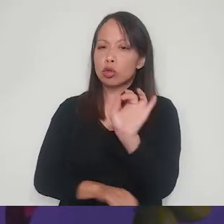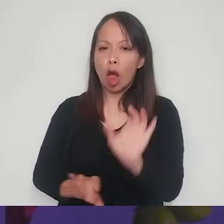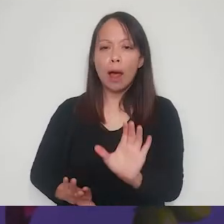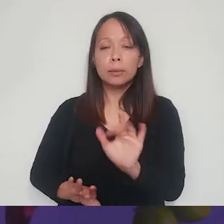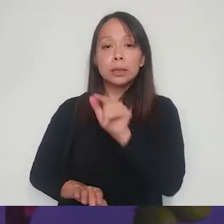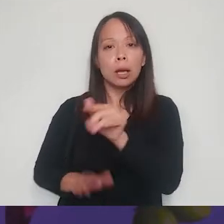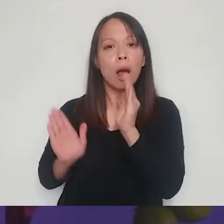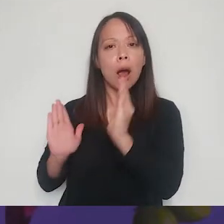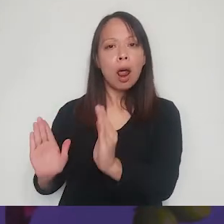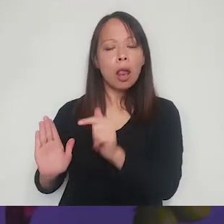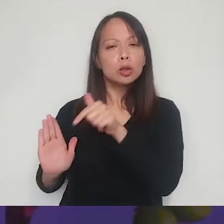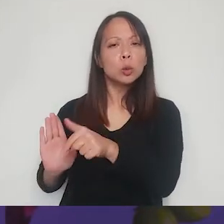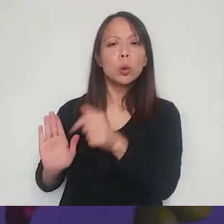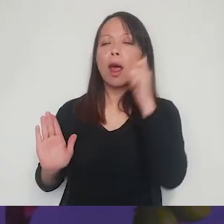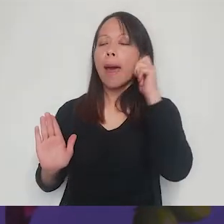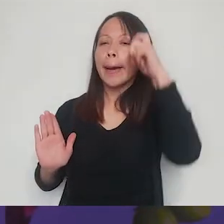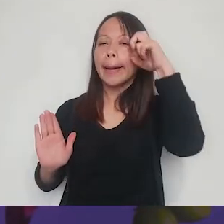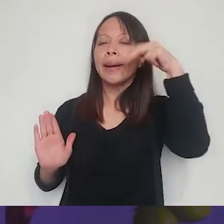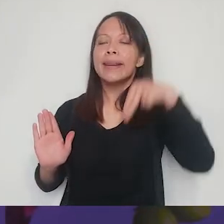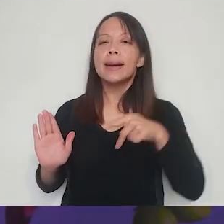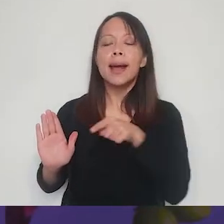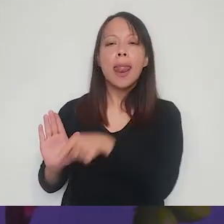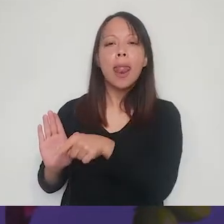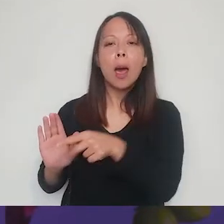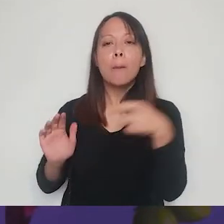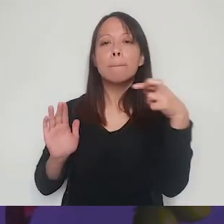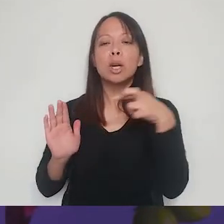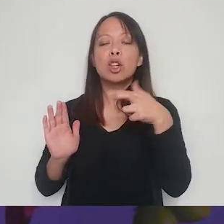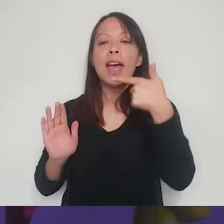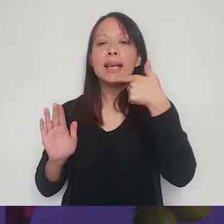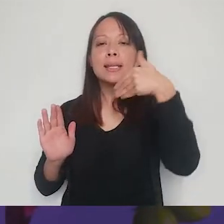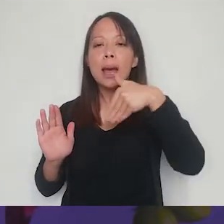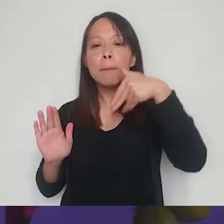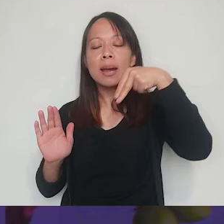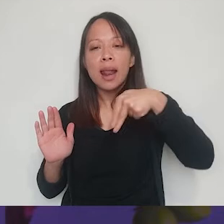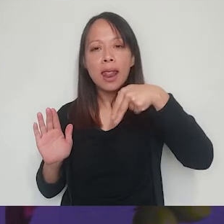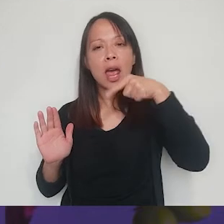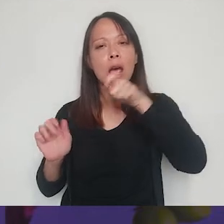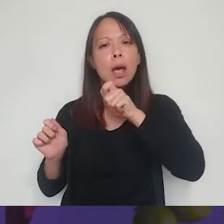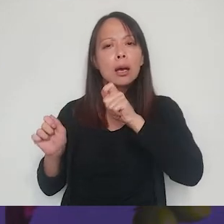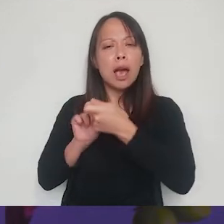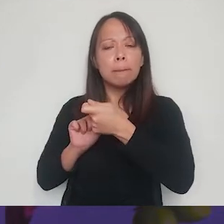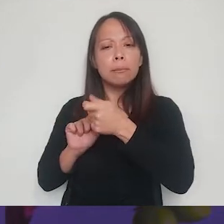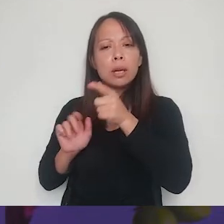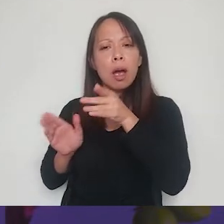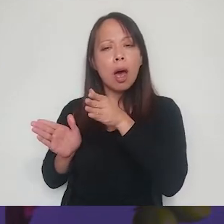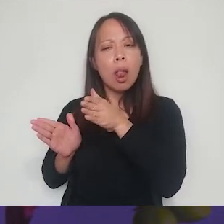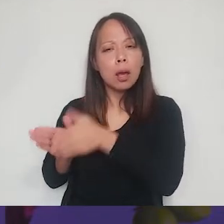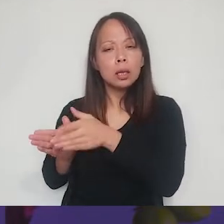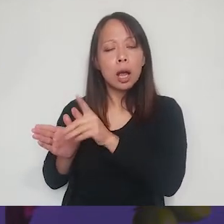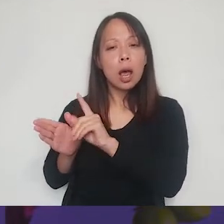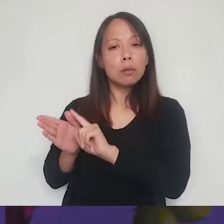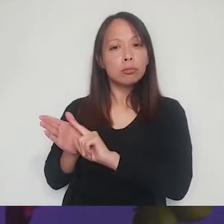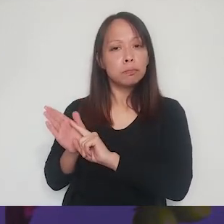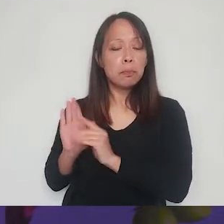inyección subcutánea. En estos ratones hay un solo gen para la proteína SMNN, y cuando está mutado